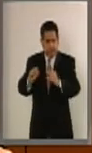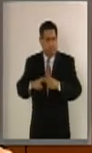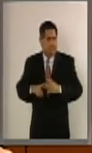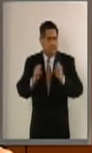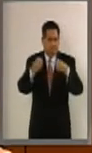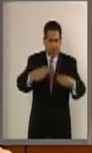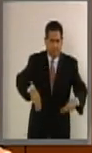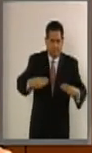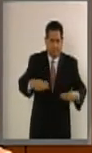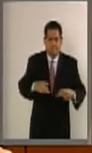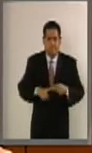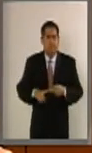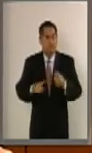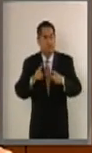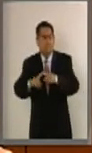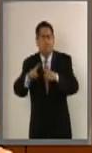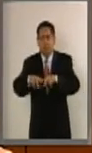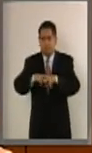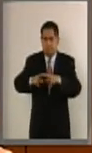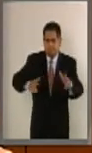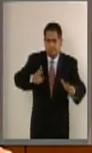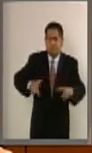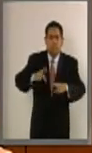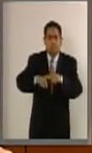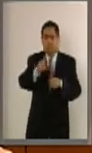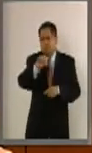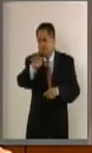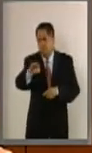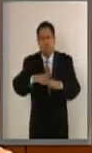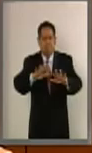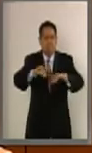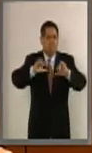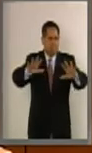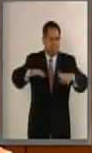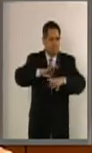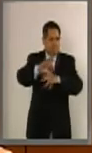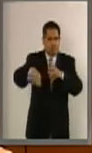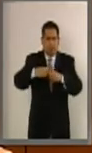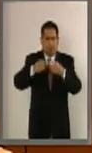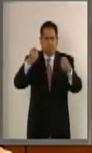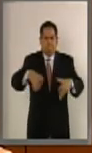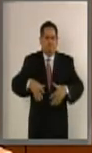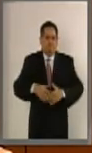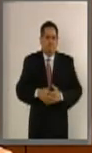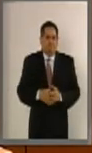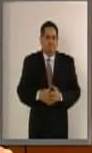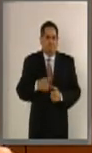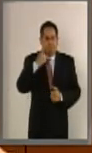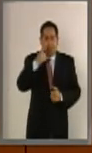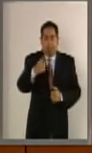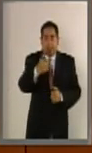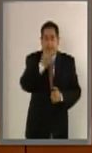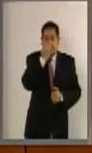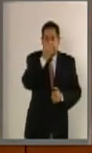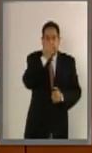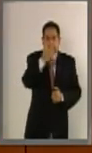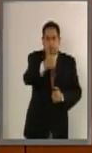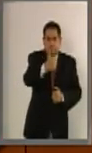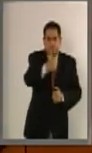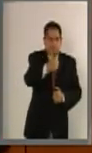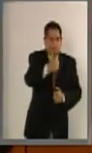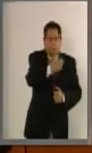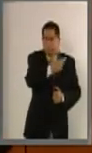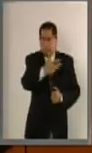mercado, la estación del ferrocarril, el DIF y el auditorio se cayeron. De 6 escuelas, solo una